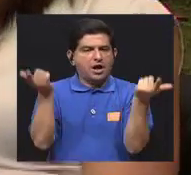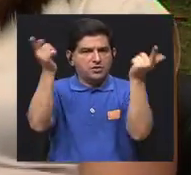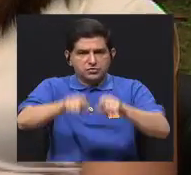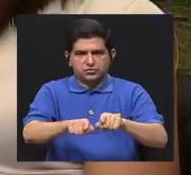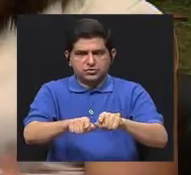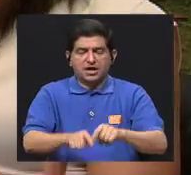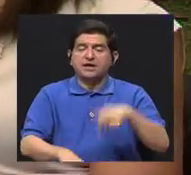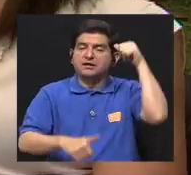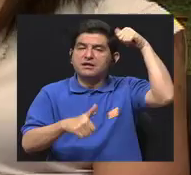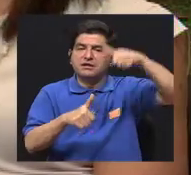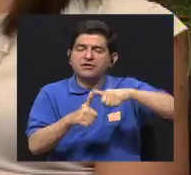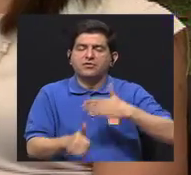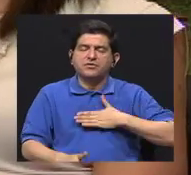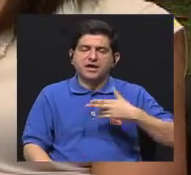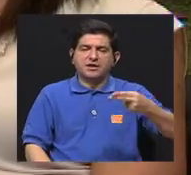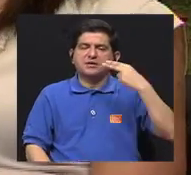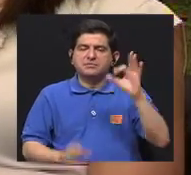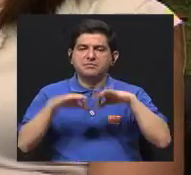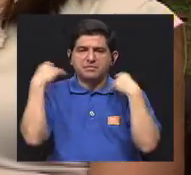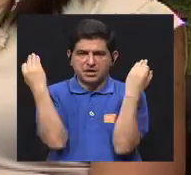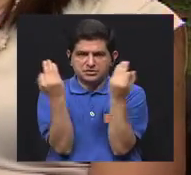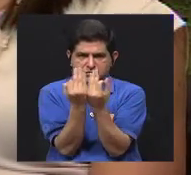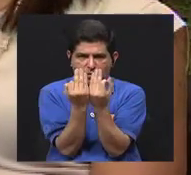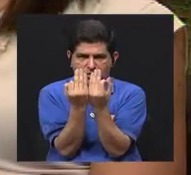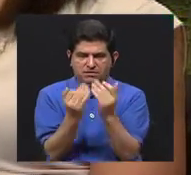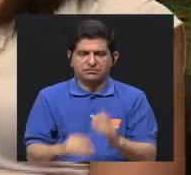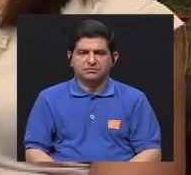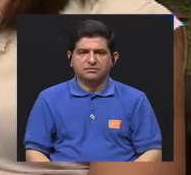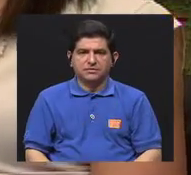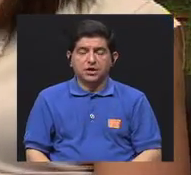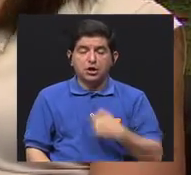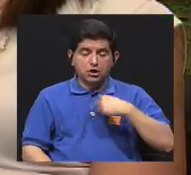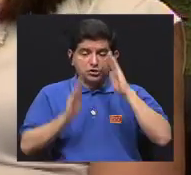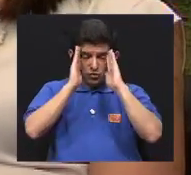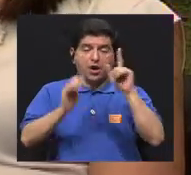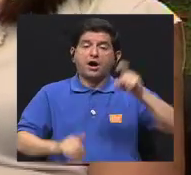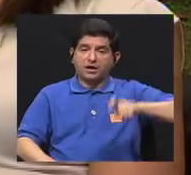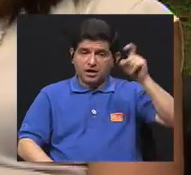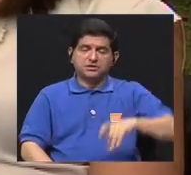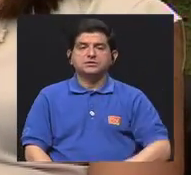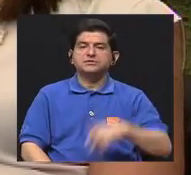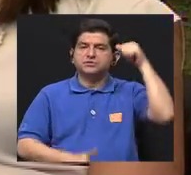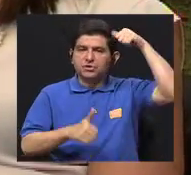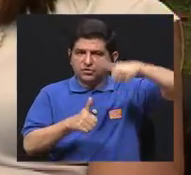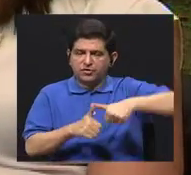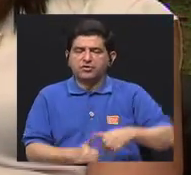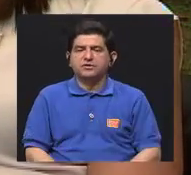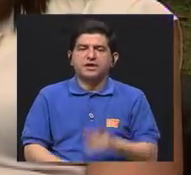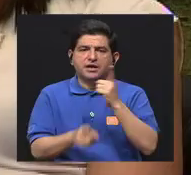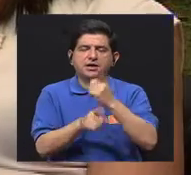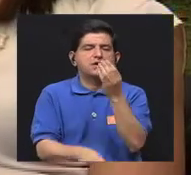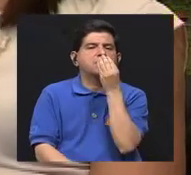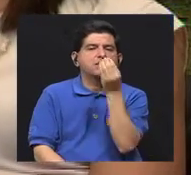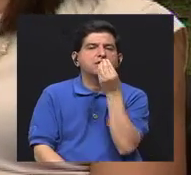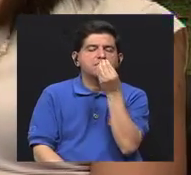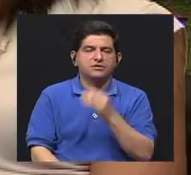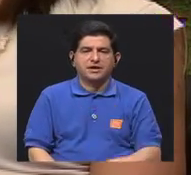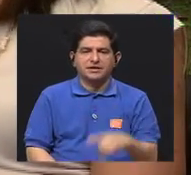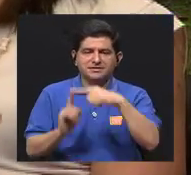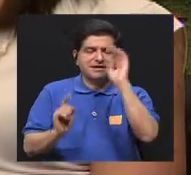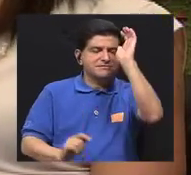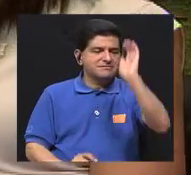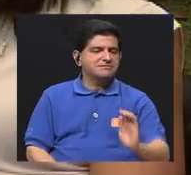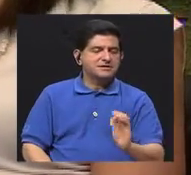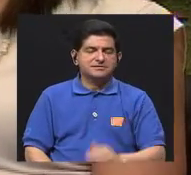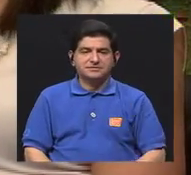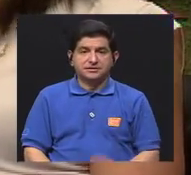ocurriendo. Recordar mi historia familiar y no desatenderla. Recordar que una adecuada nutrición desde la